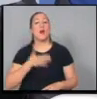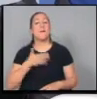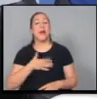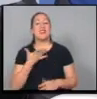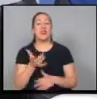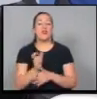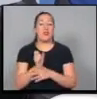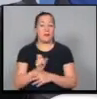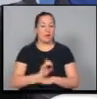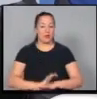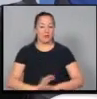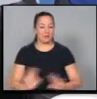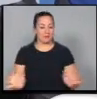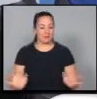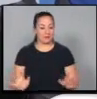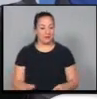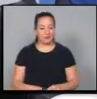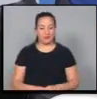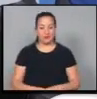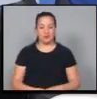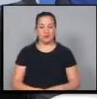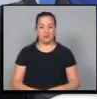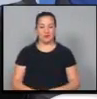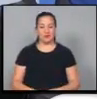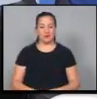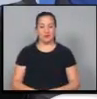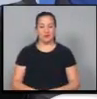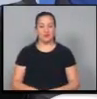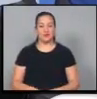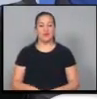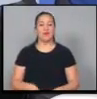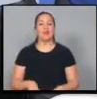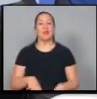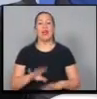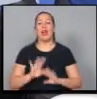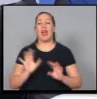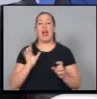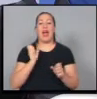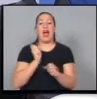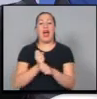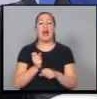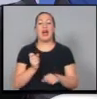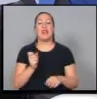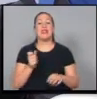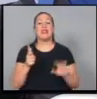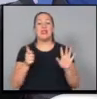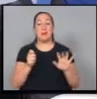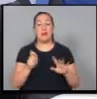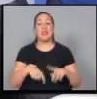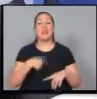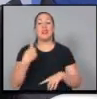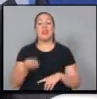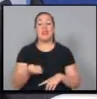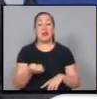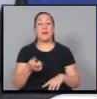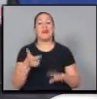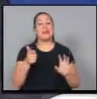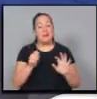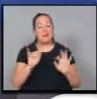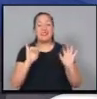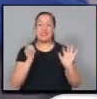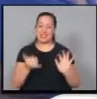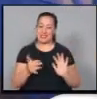farándula son entran todos cuestionables, ¿no? Después de hasta los seis meses. Después de los seis meses empezamos a charlar. Exacto.